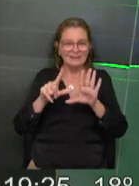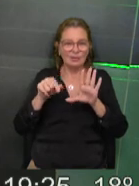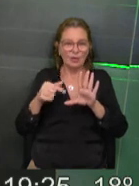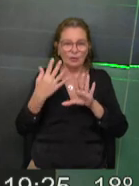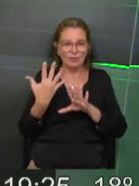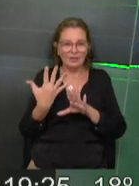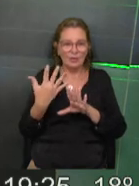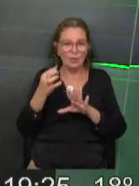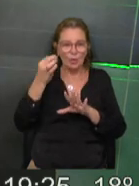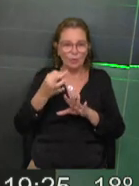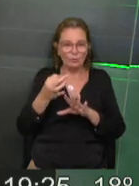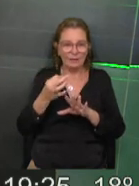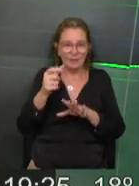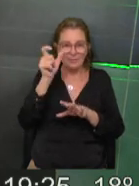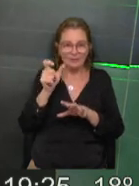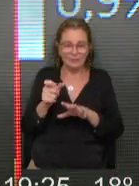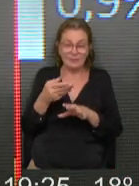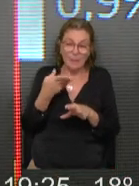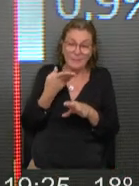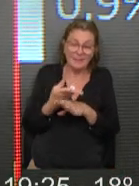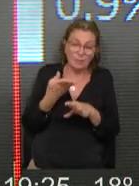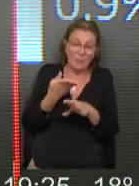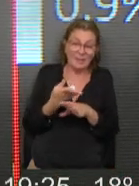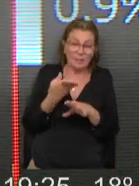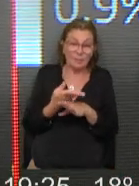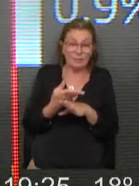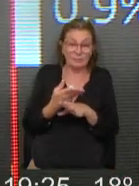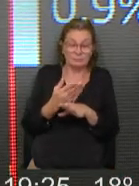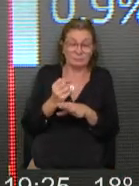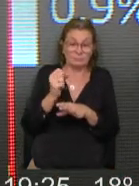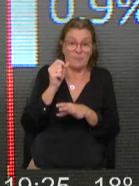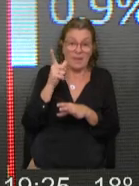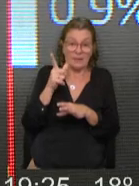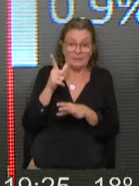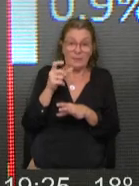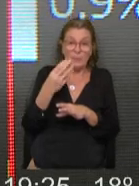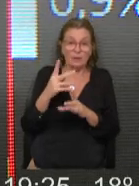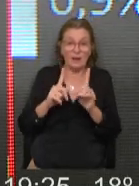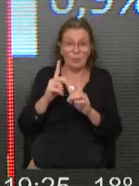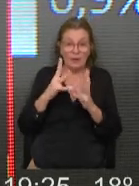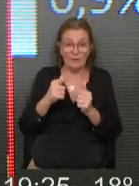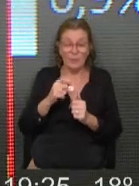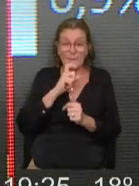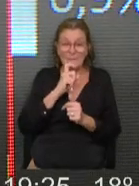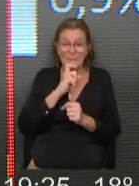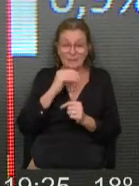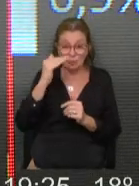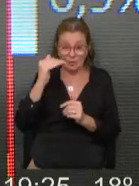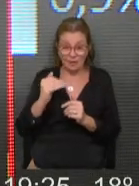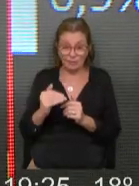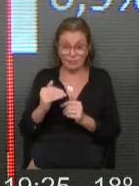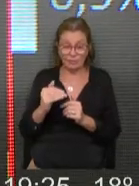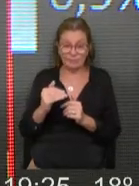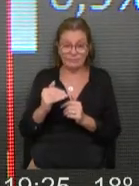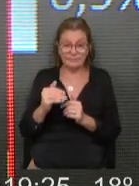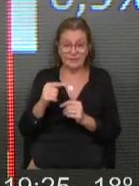justamente las alertas de las personas que estaban reclamando, los agentes que estaban reclamando, saltaron, ¿sí? Porque de alguna manera en marzo el tipo de cambio cayó bastante.